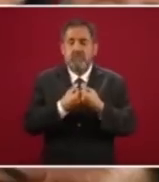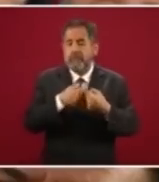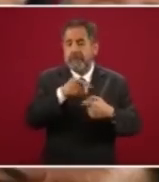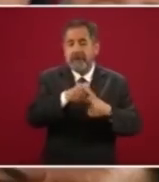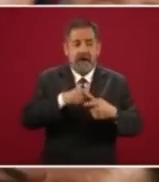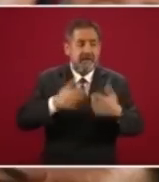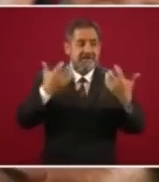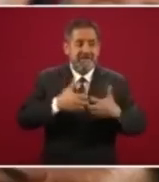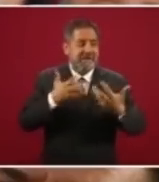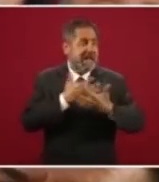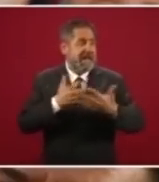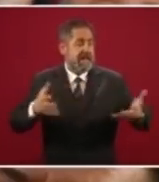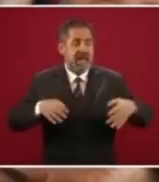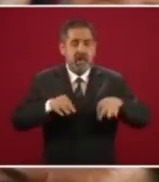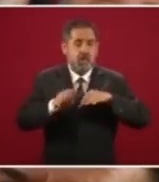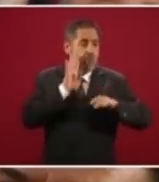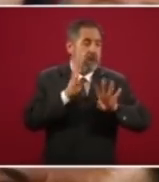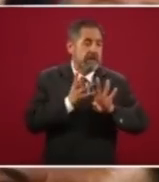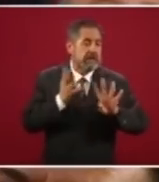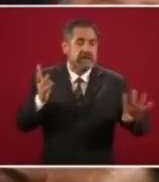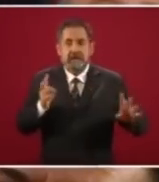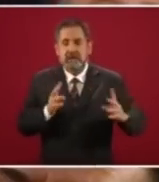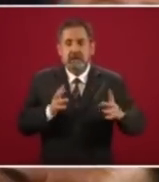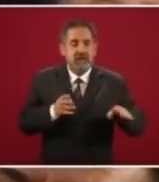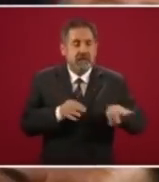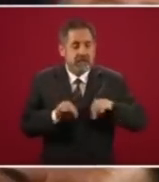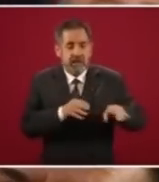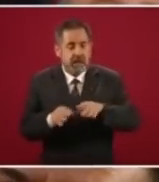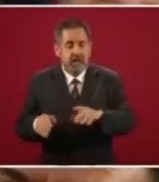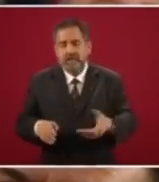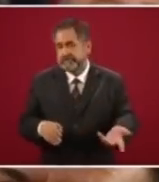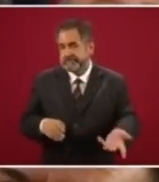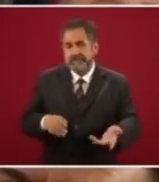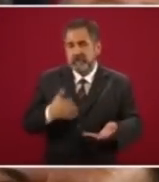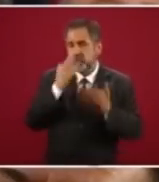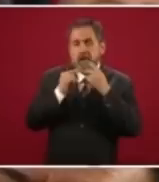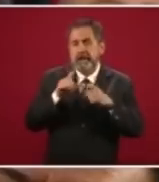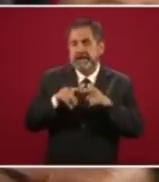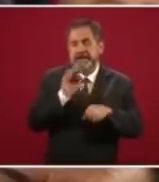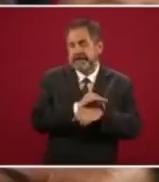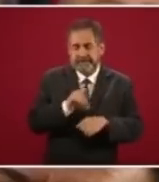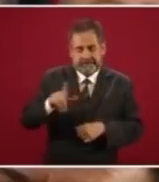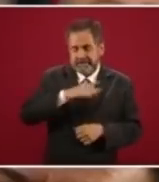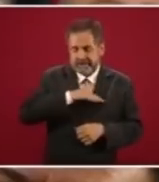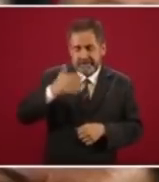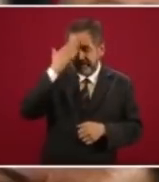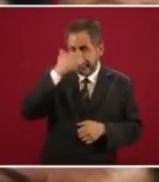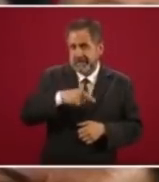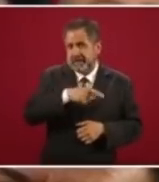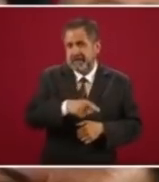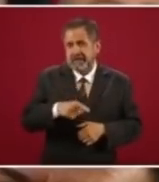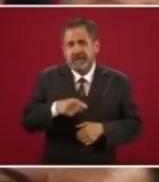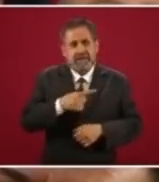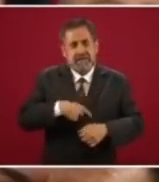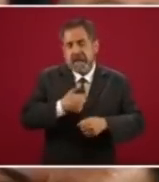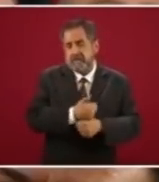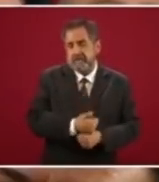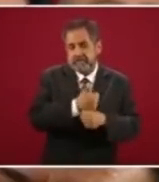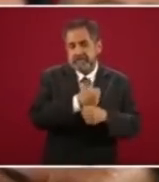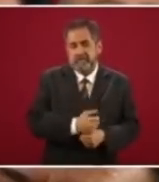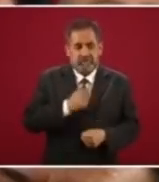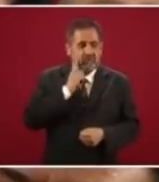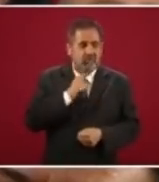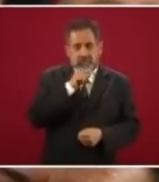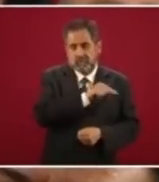es también es un grupo muy vulnerable. Ya sabemos todo lo que que han sido víctimas las